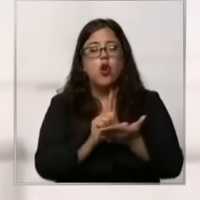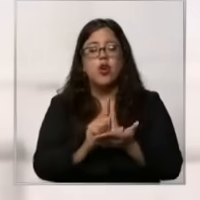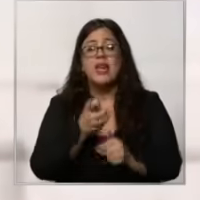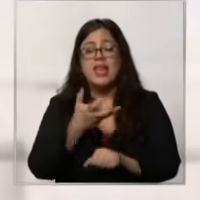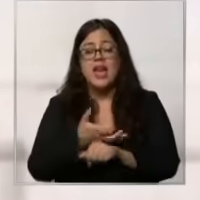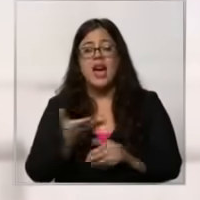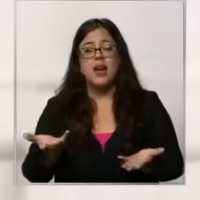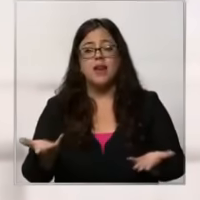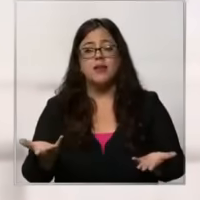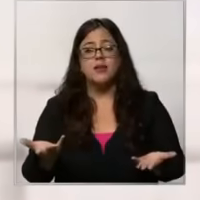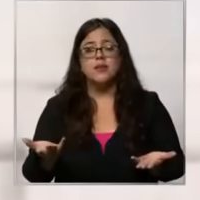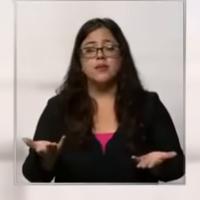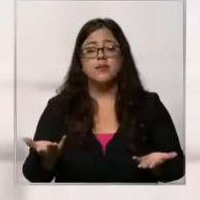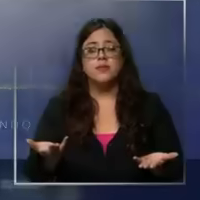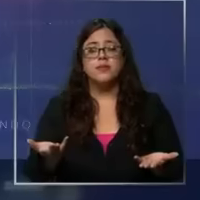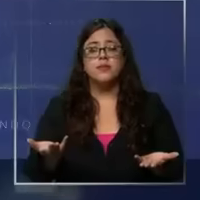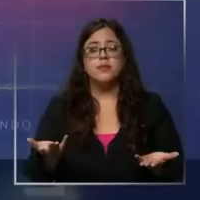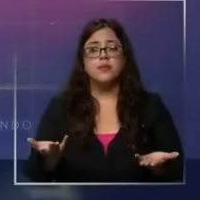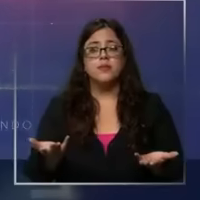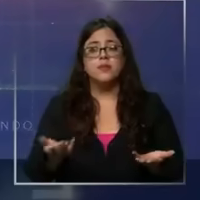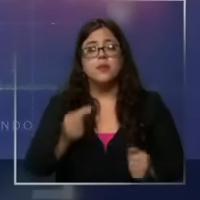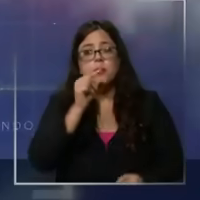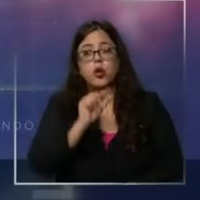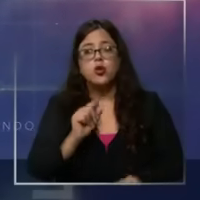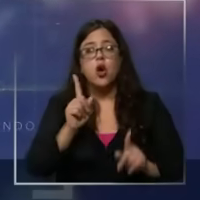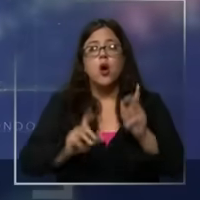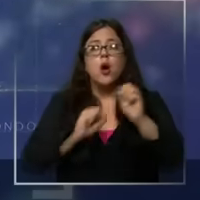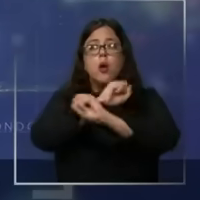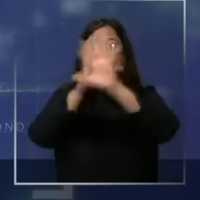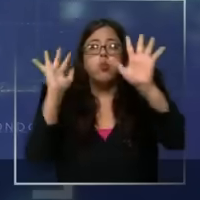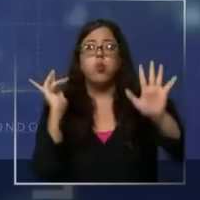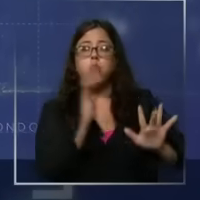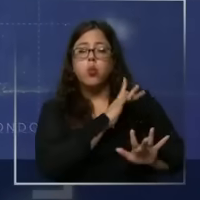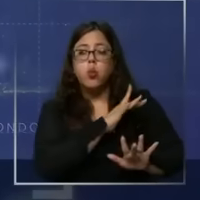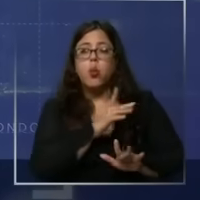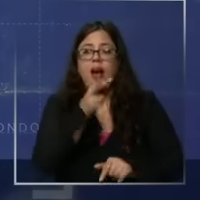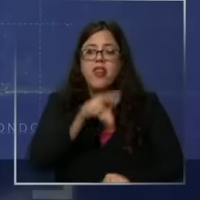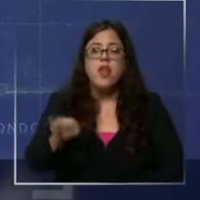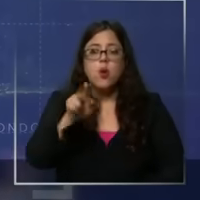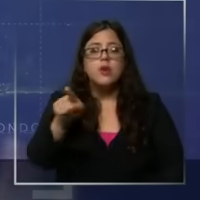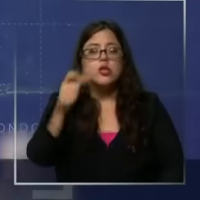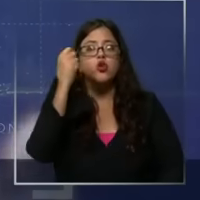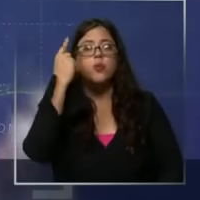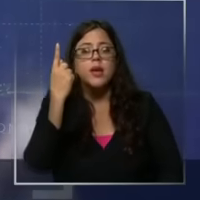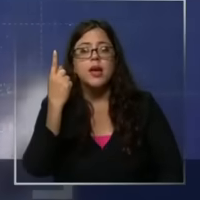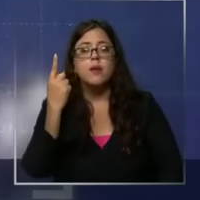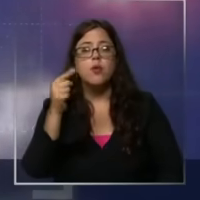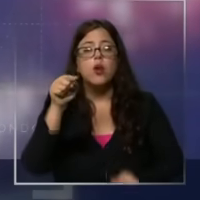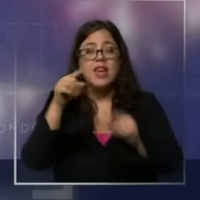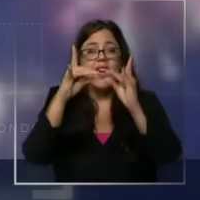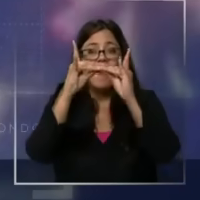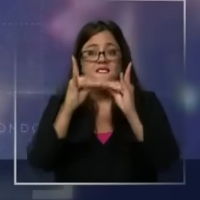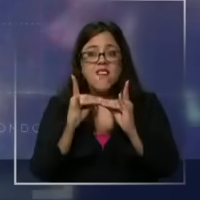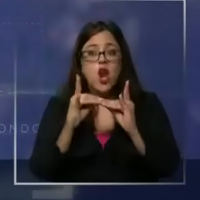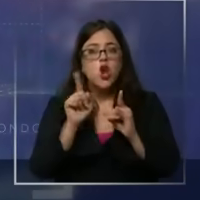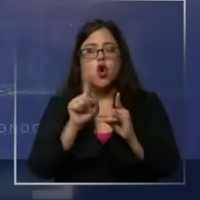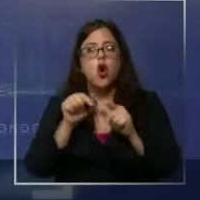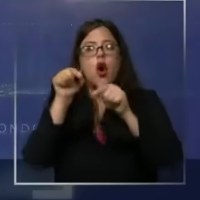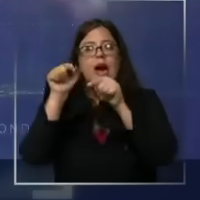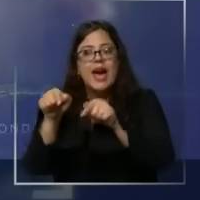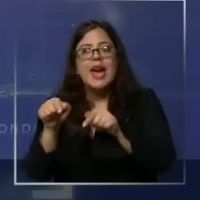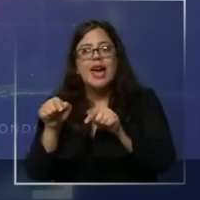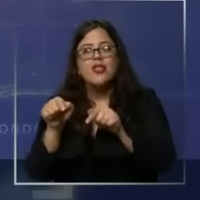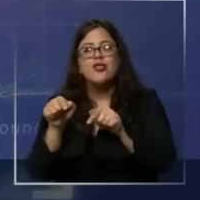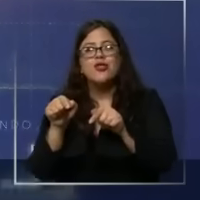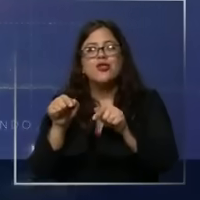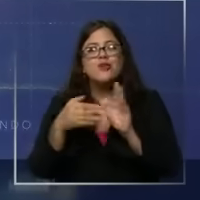comuna. Viene. Hubo fuegos artificiales nuevamente y ahí supimos que ya no pudo un velorio. Esto ya